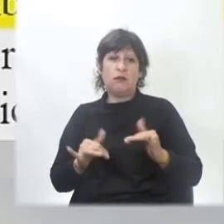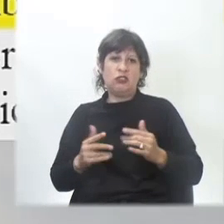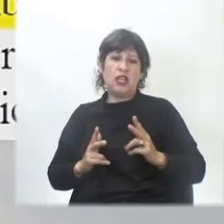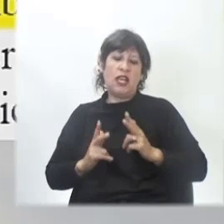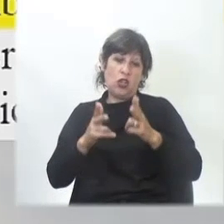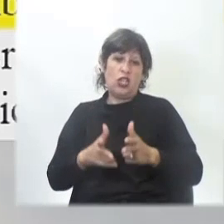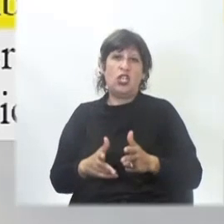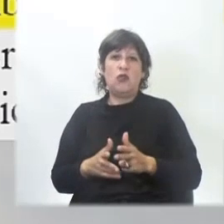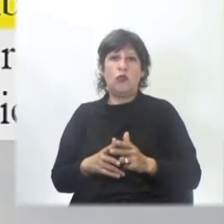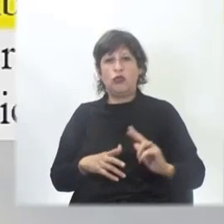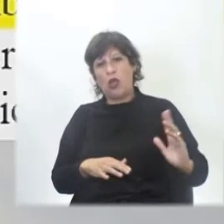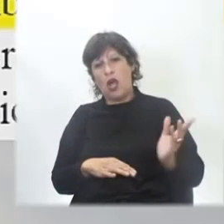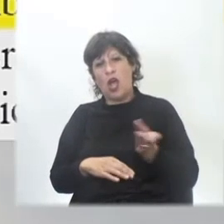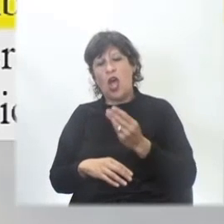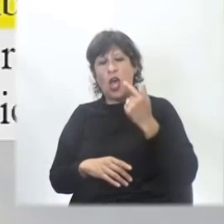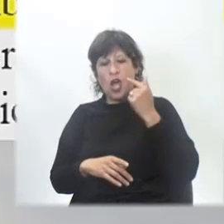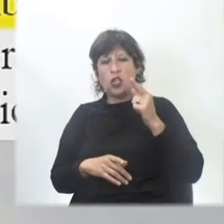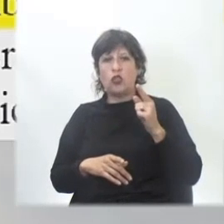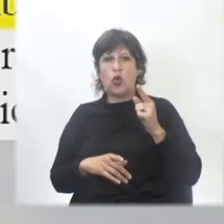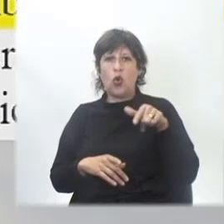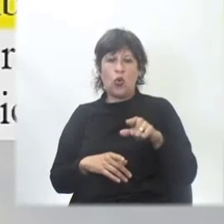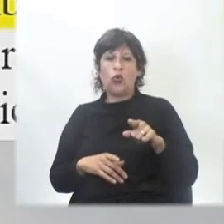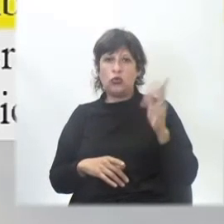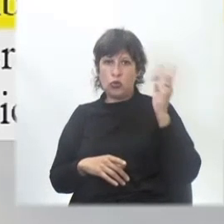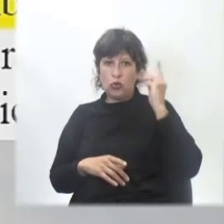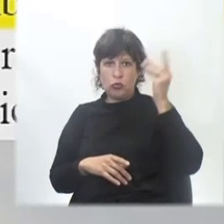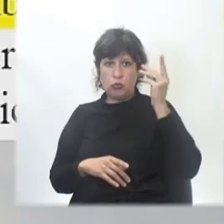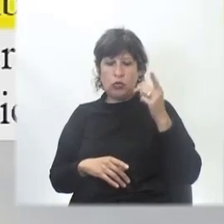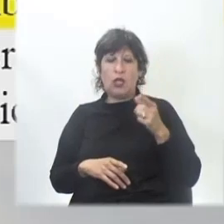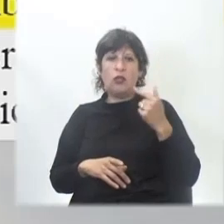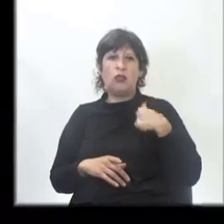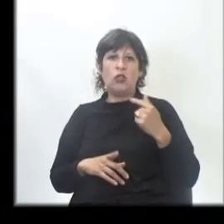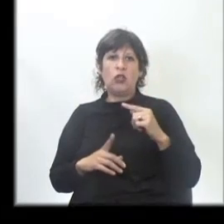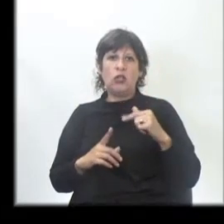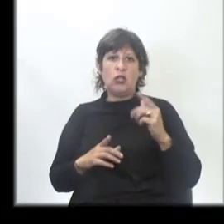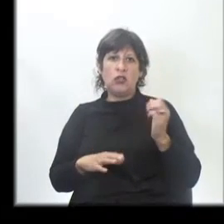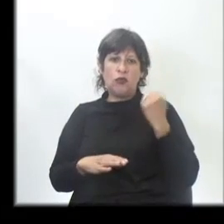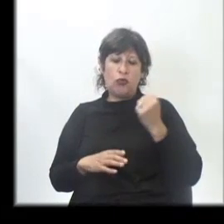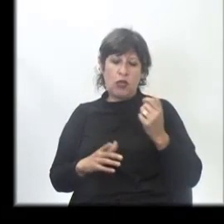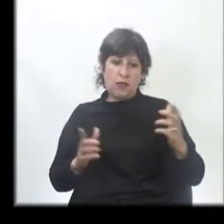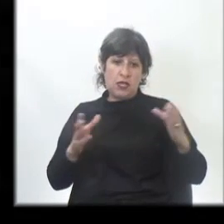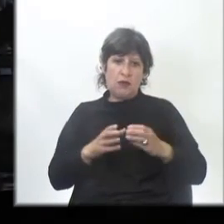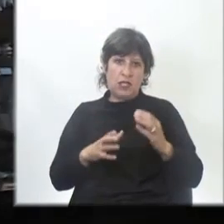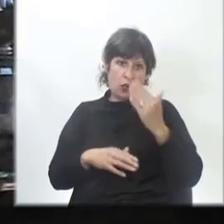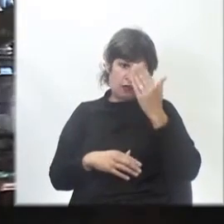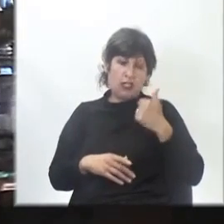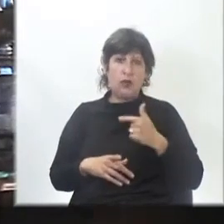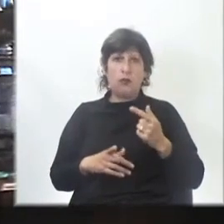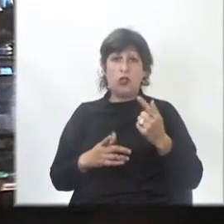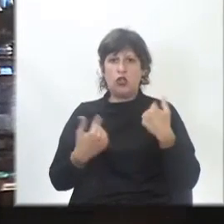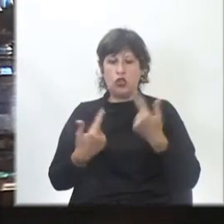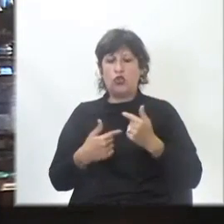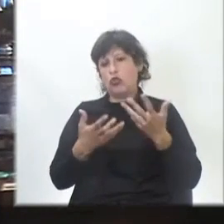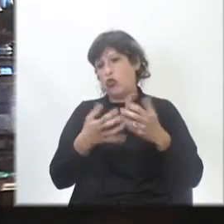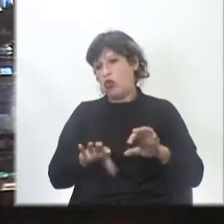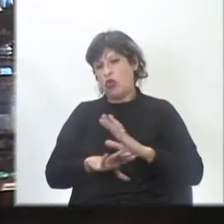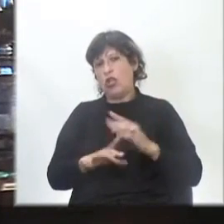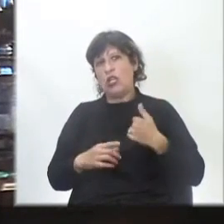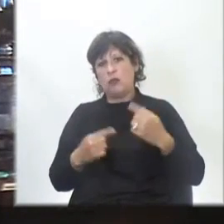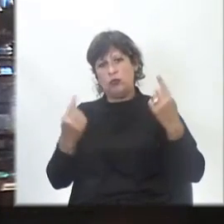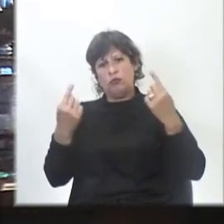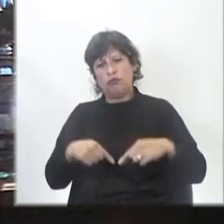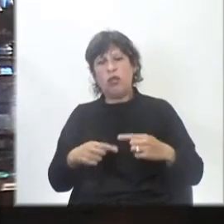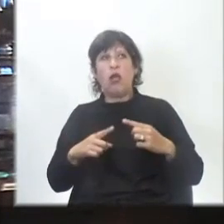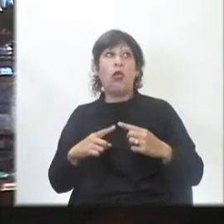se lo dijimos a todos los legisladores y fundamentalmente a nuestra bancada, nosotros no queremos hacer una interpelación